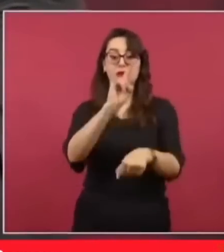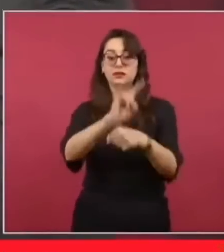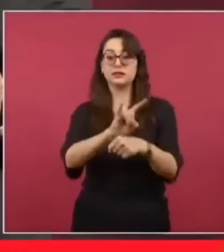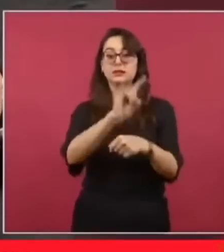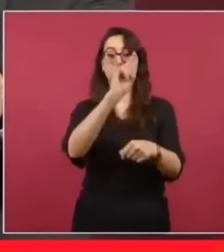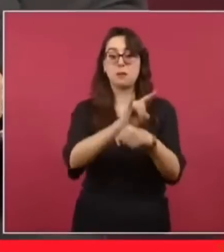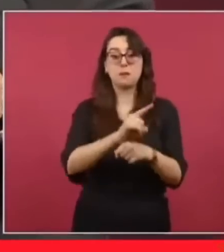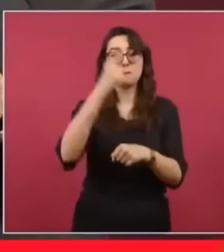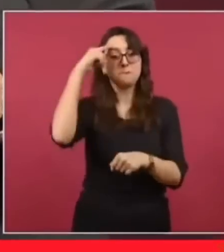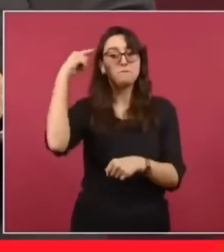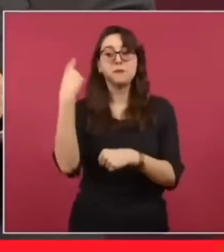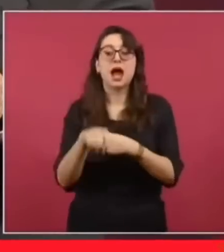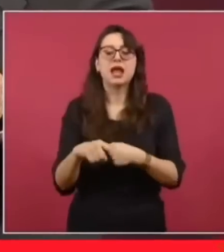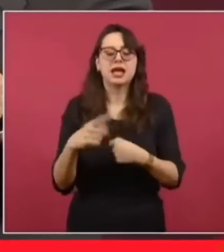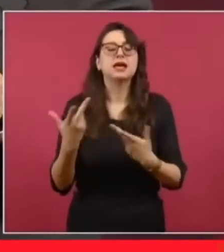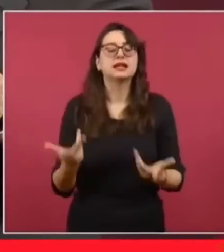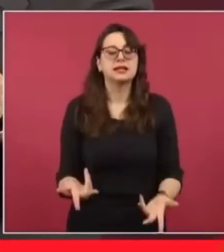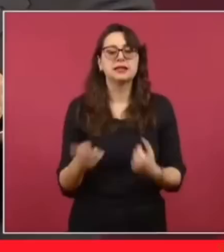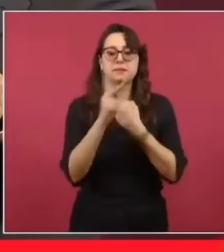a los países